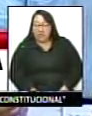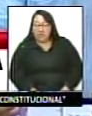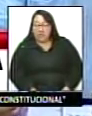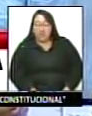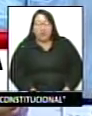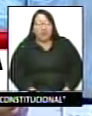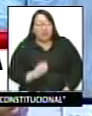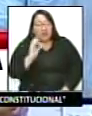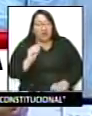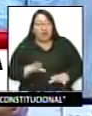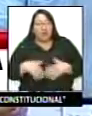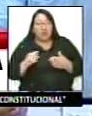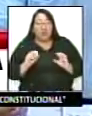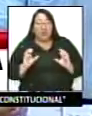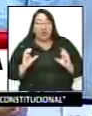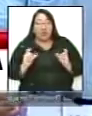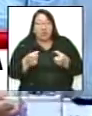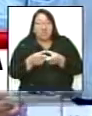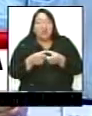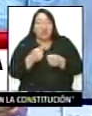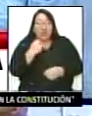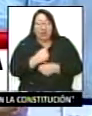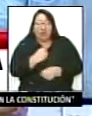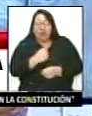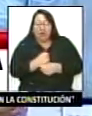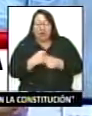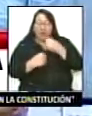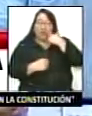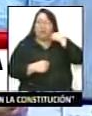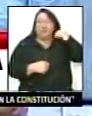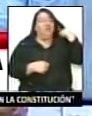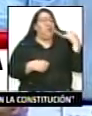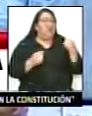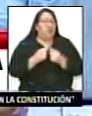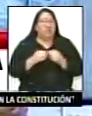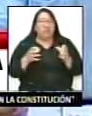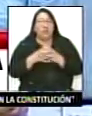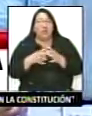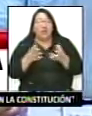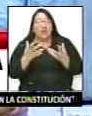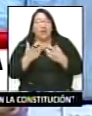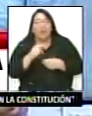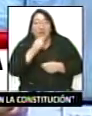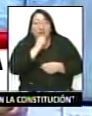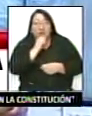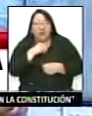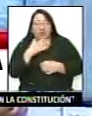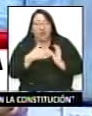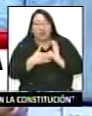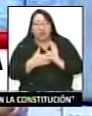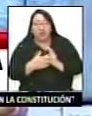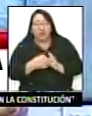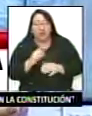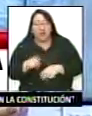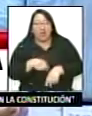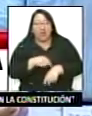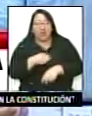la posibilidad de hacer comisiones de trabajo, creo que de parte del sector privado, como lo hemos venido demostrando a lo